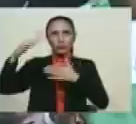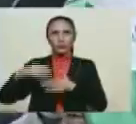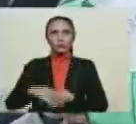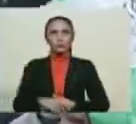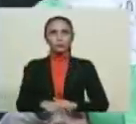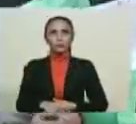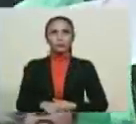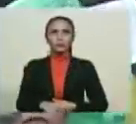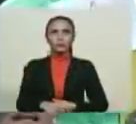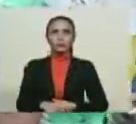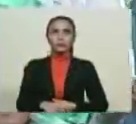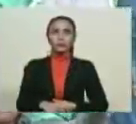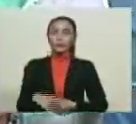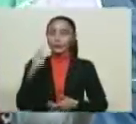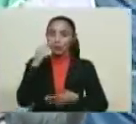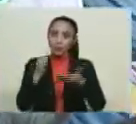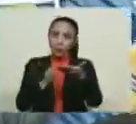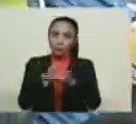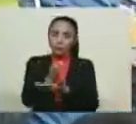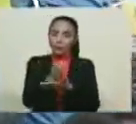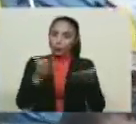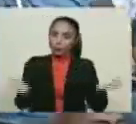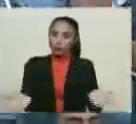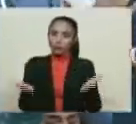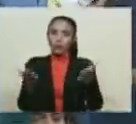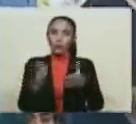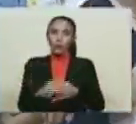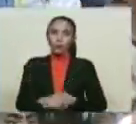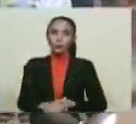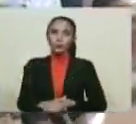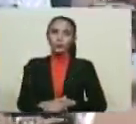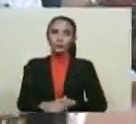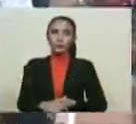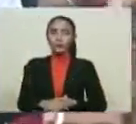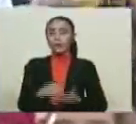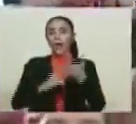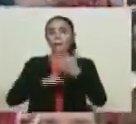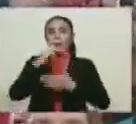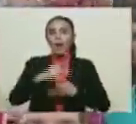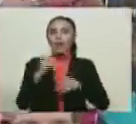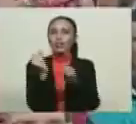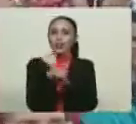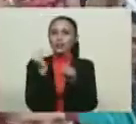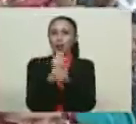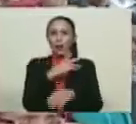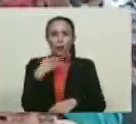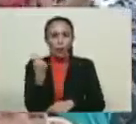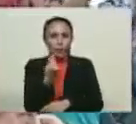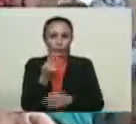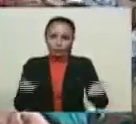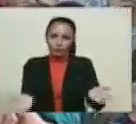Bueno, compatriotas, hay que seguir profundizando el plan Chamba Juvenil.